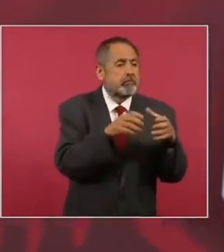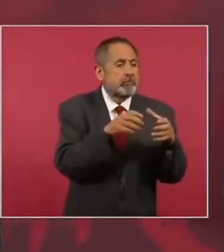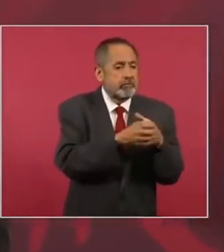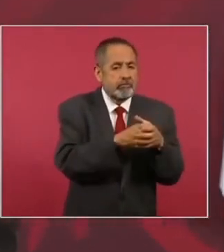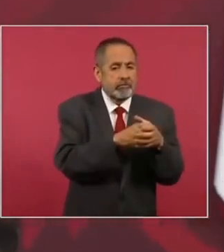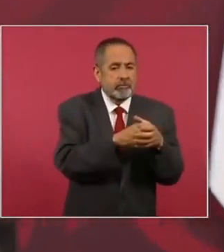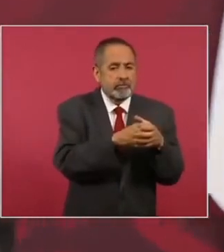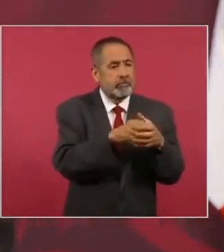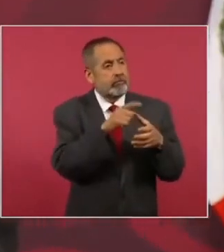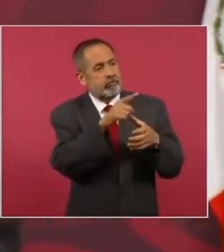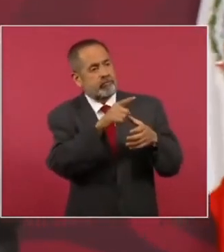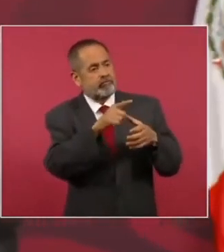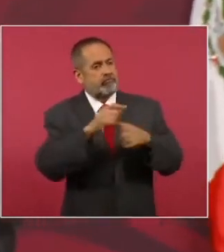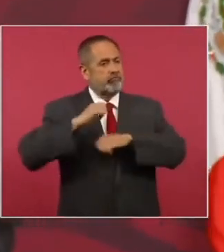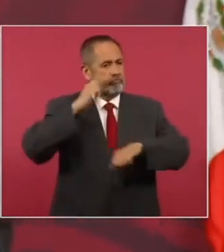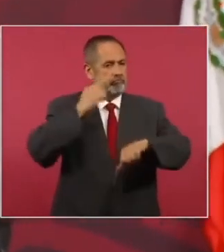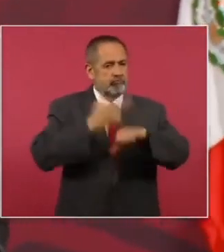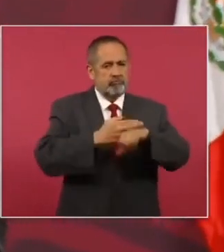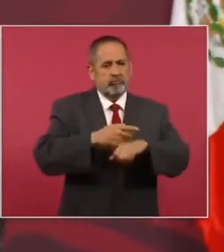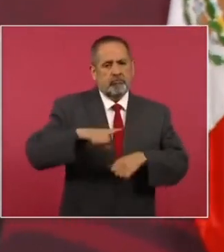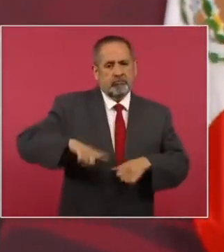del Departamento de Estado,